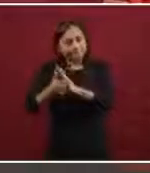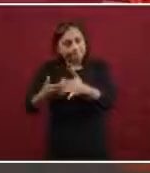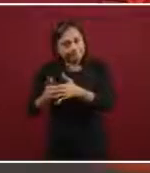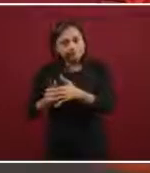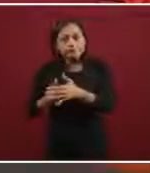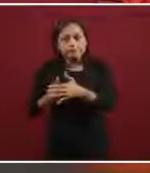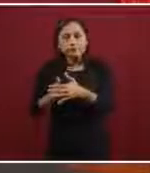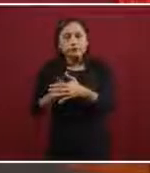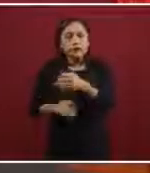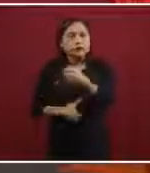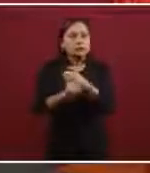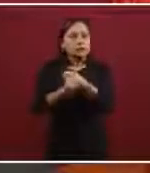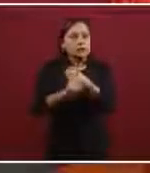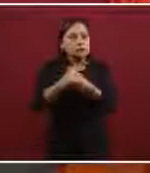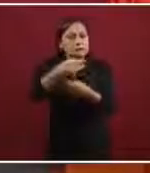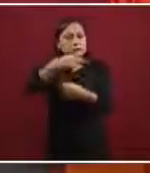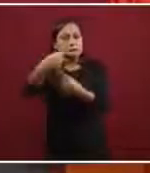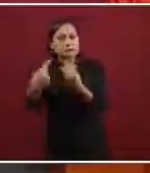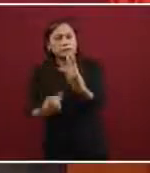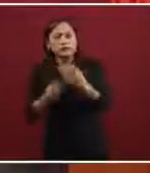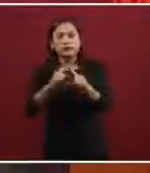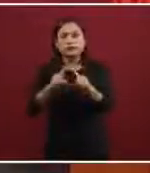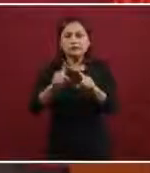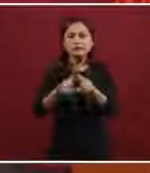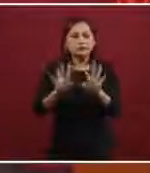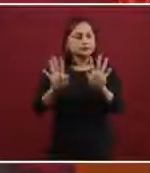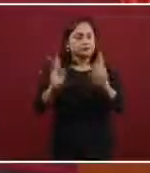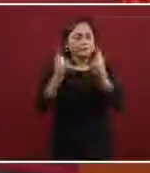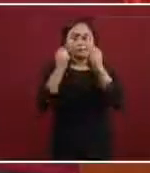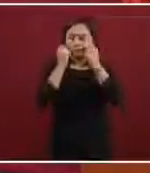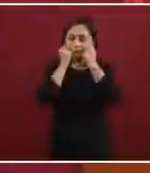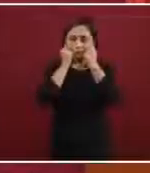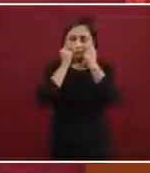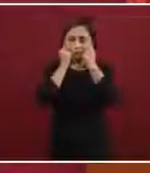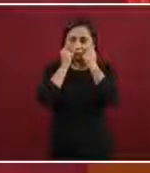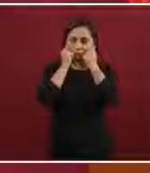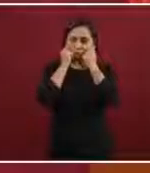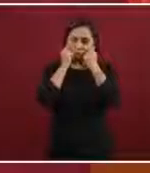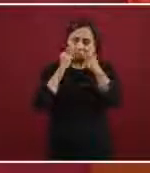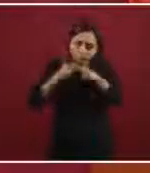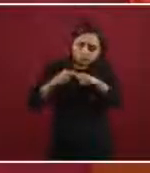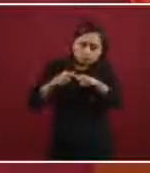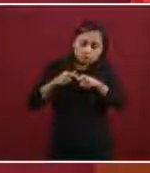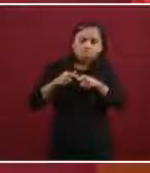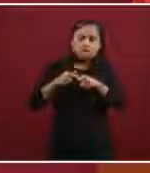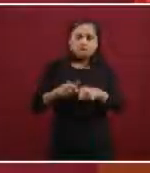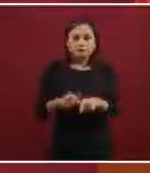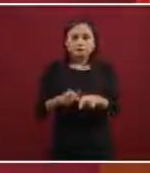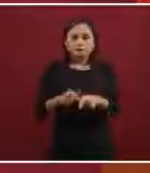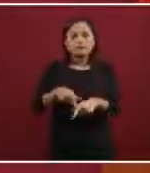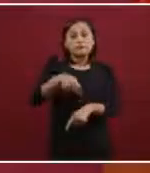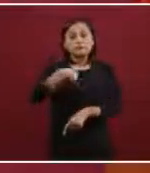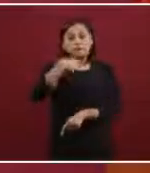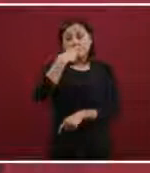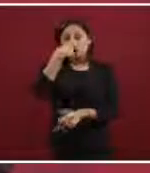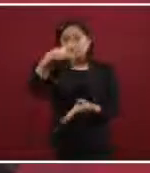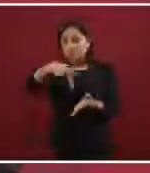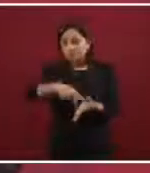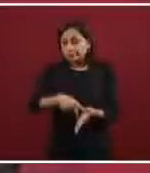y seguimos avanzando y reafirmo qué